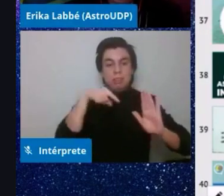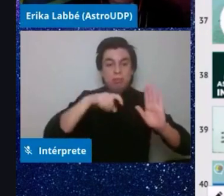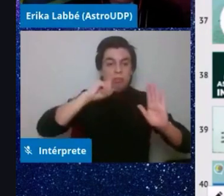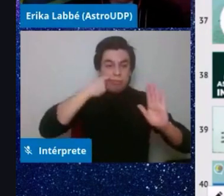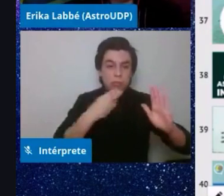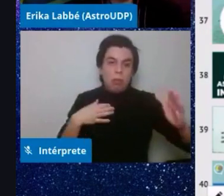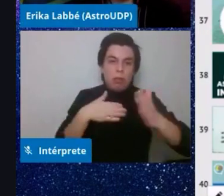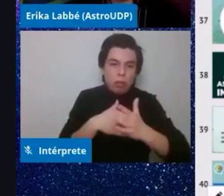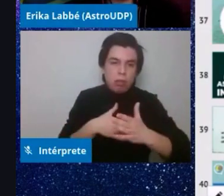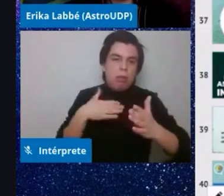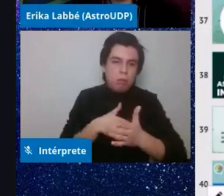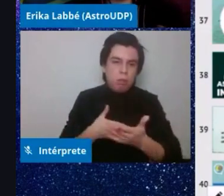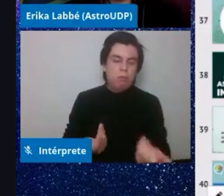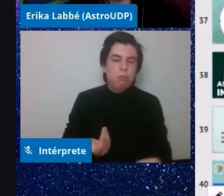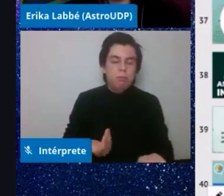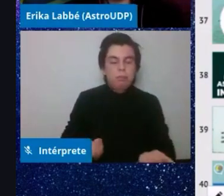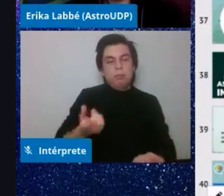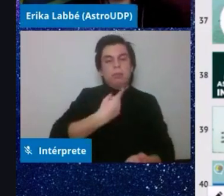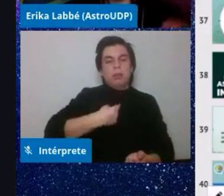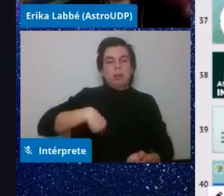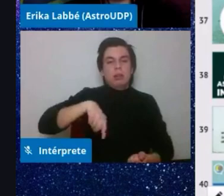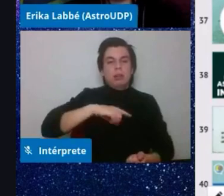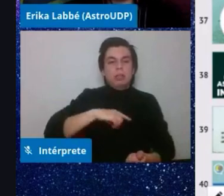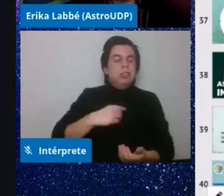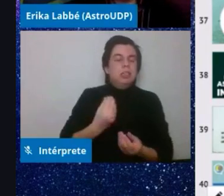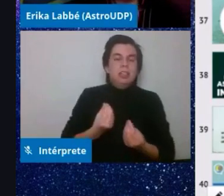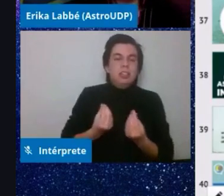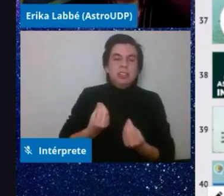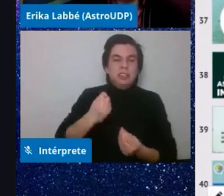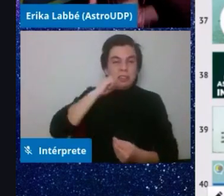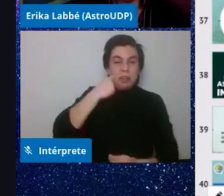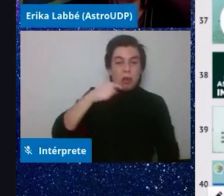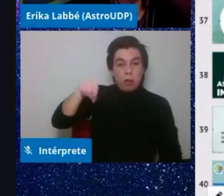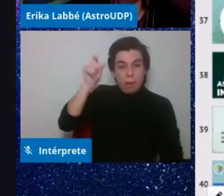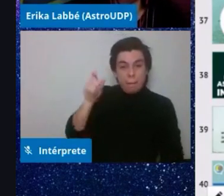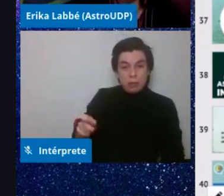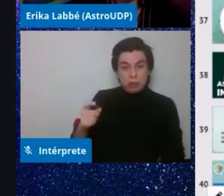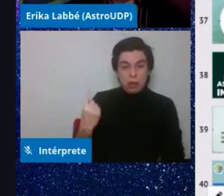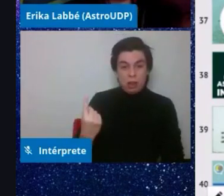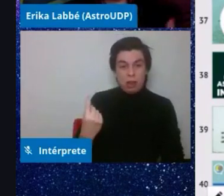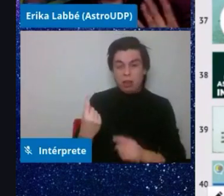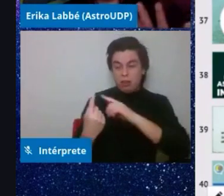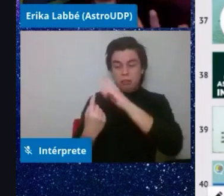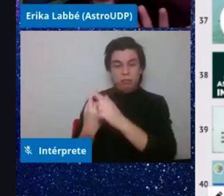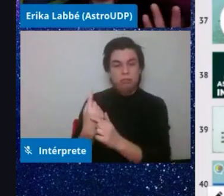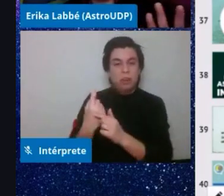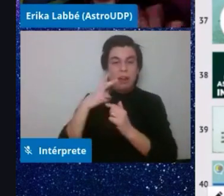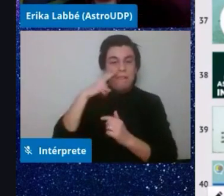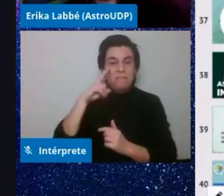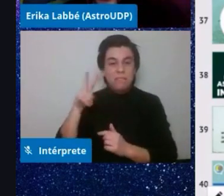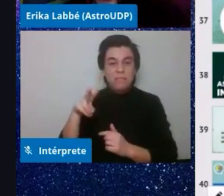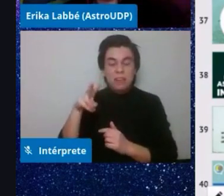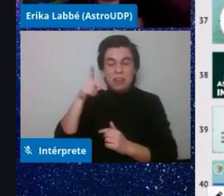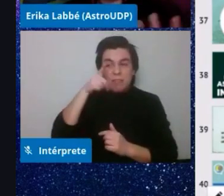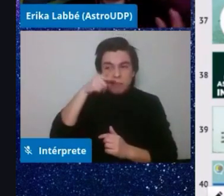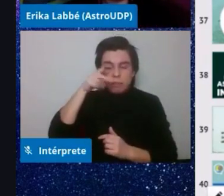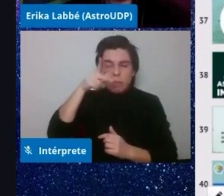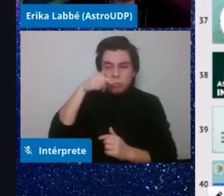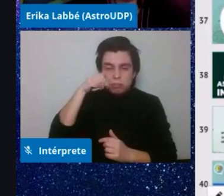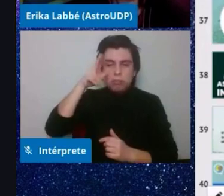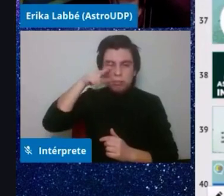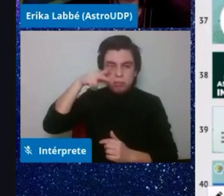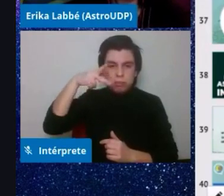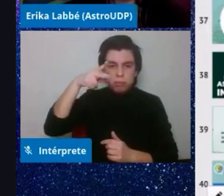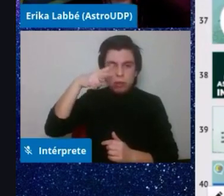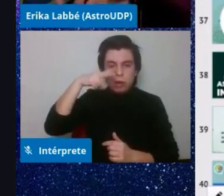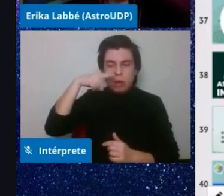¿Sí? No, no es Claro. tanto, no se trata de que una persona con discapacidad visual no entienda. En realidad se trata de que no lo hemos logrado explicar